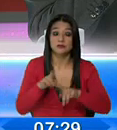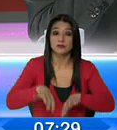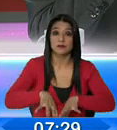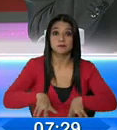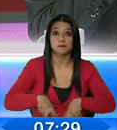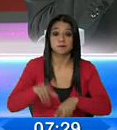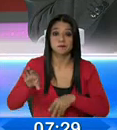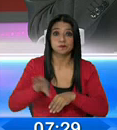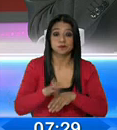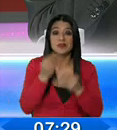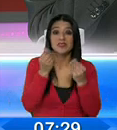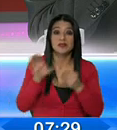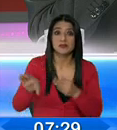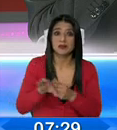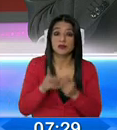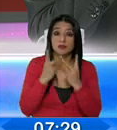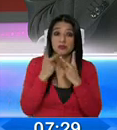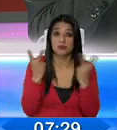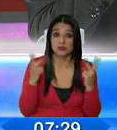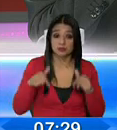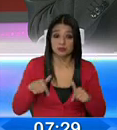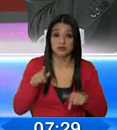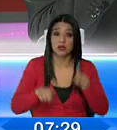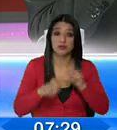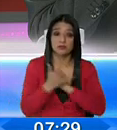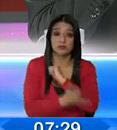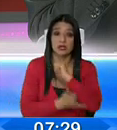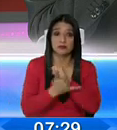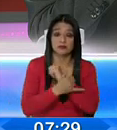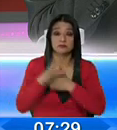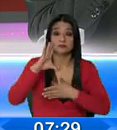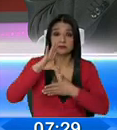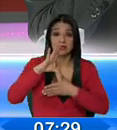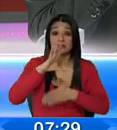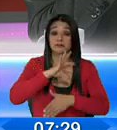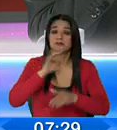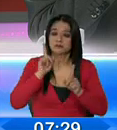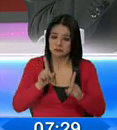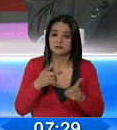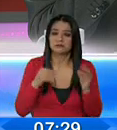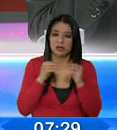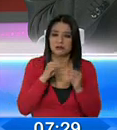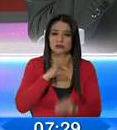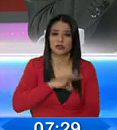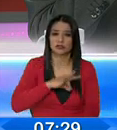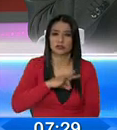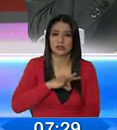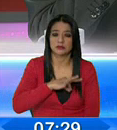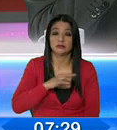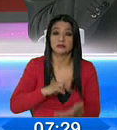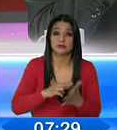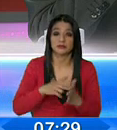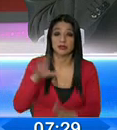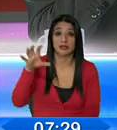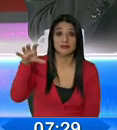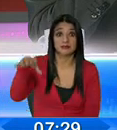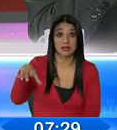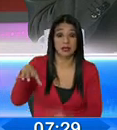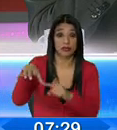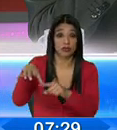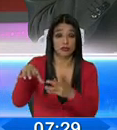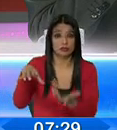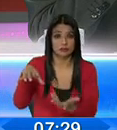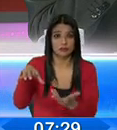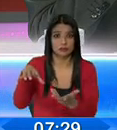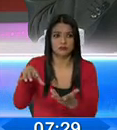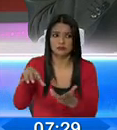país y en general América Latina van cobrando conciencia de lo que significa el que el Estado se convierta en